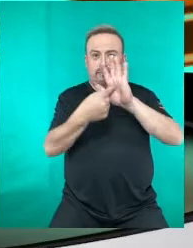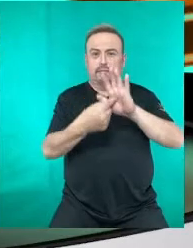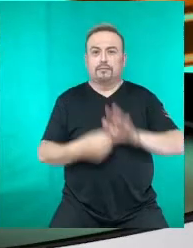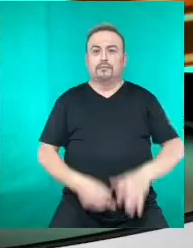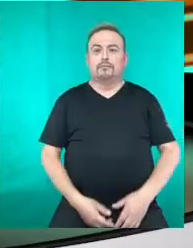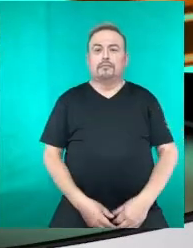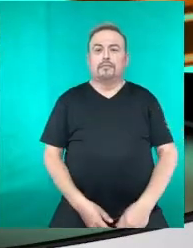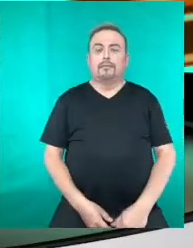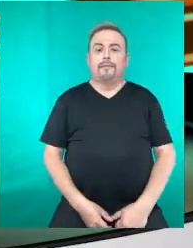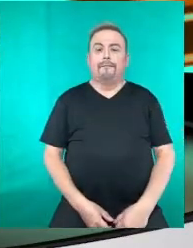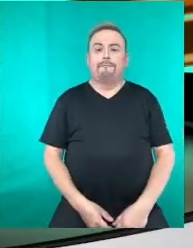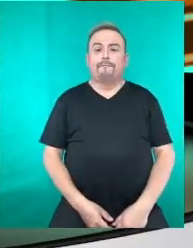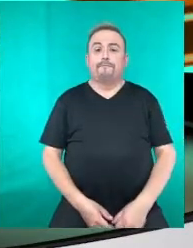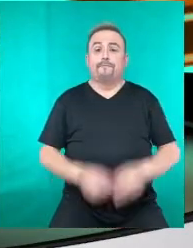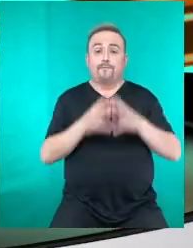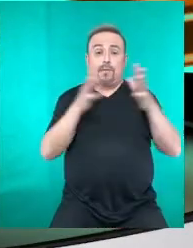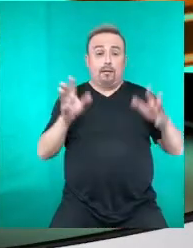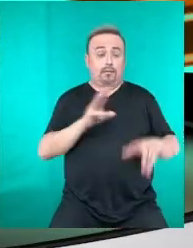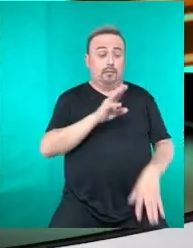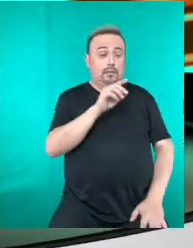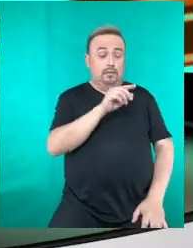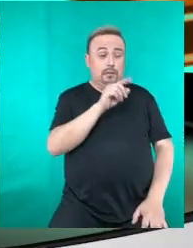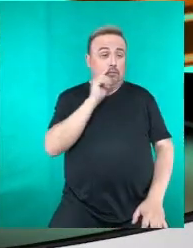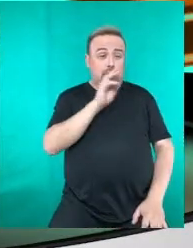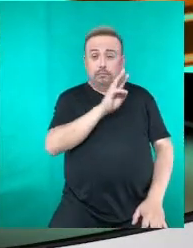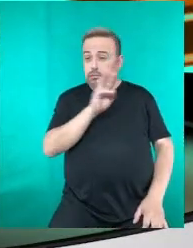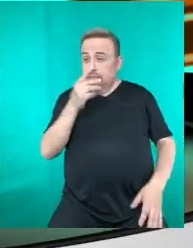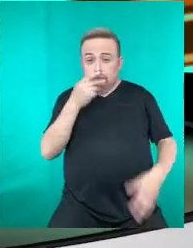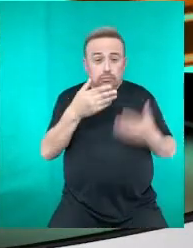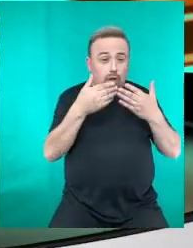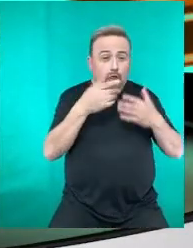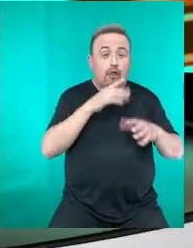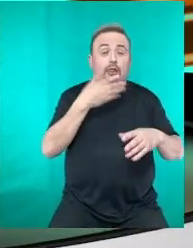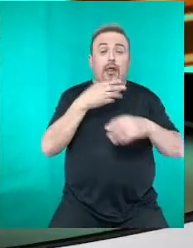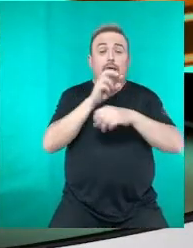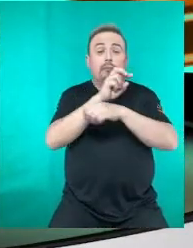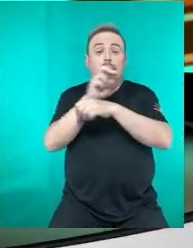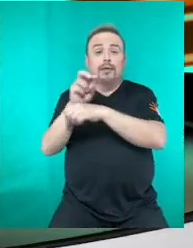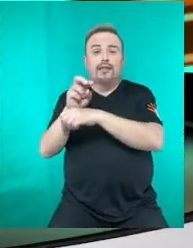Sí, es que tengo demasiadas páginas, entonces no me mostraba el PPT. Pero